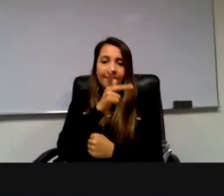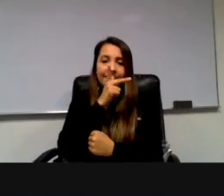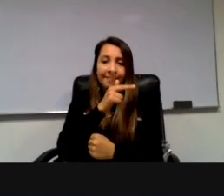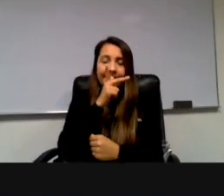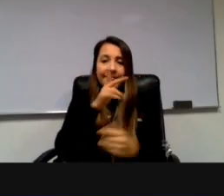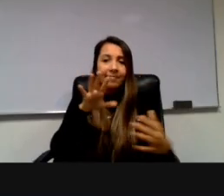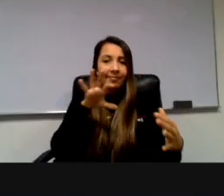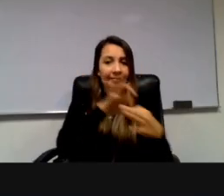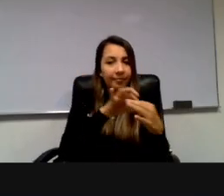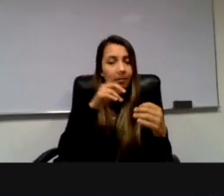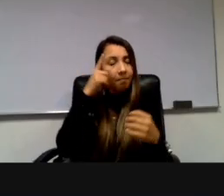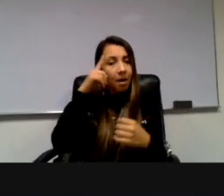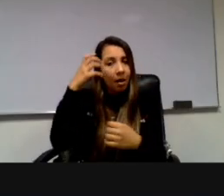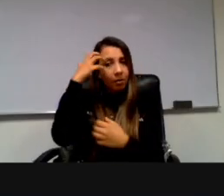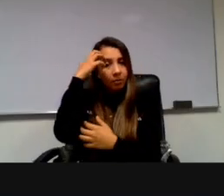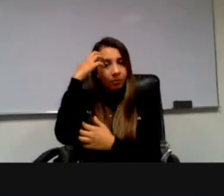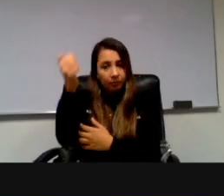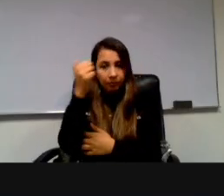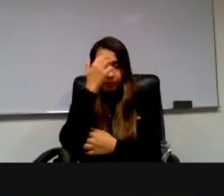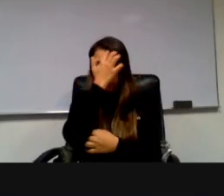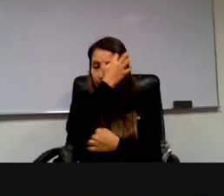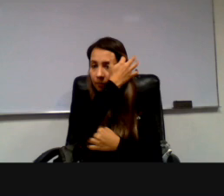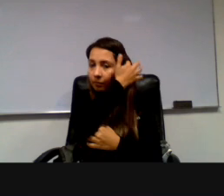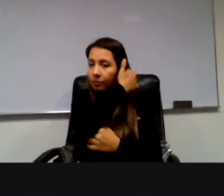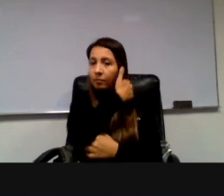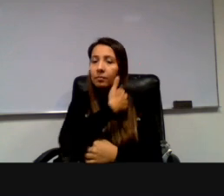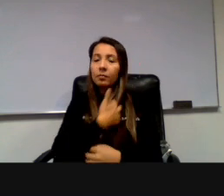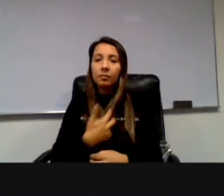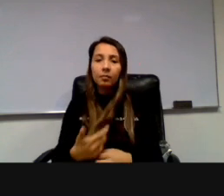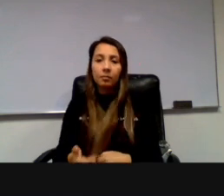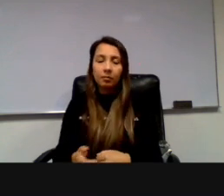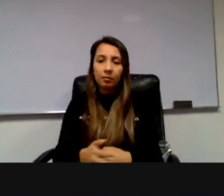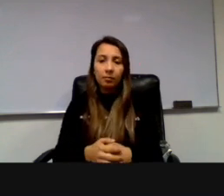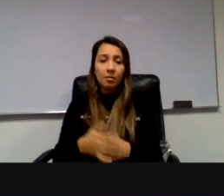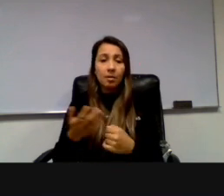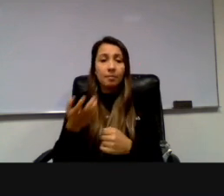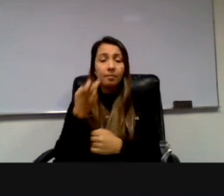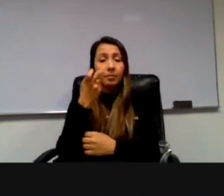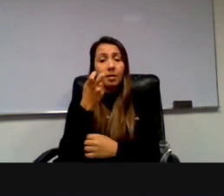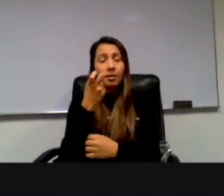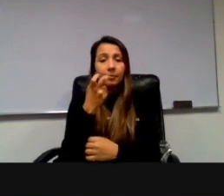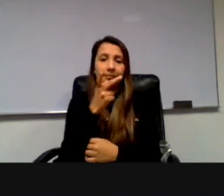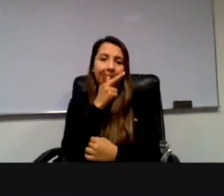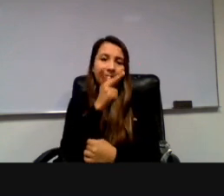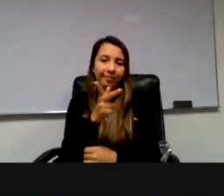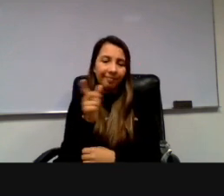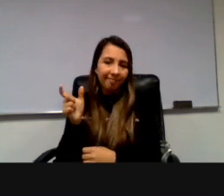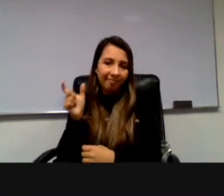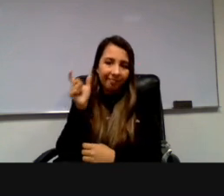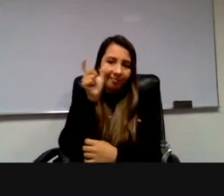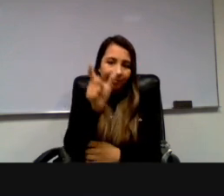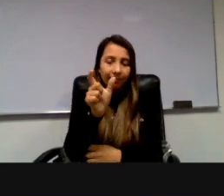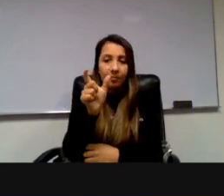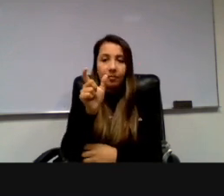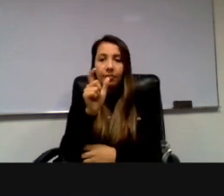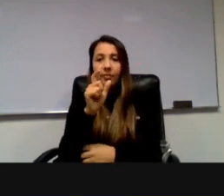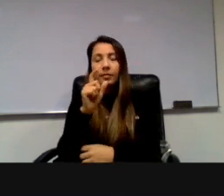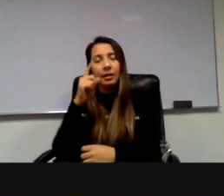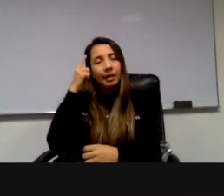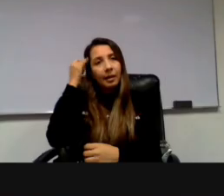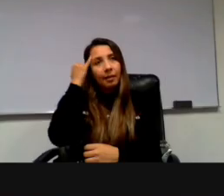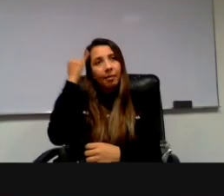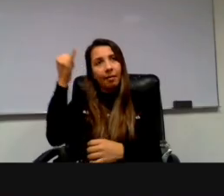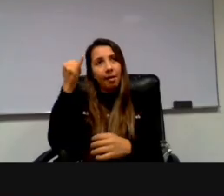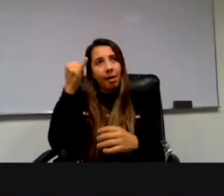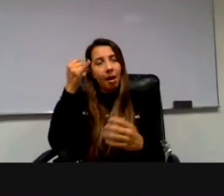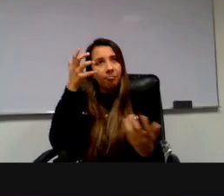palabras asociadas a conceptos, ¿no? A conceptos biológicos. Y pues esta es una de estas palabras que están asociadas a una idea,